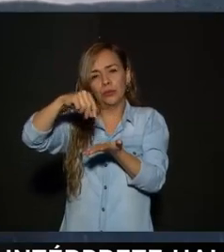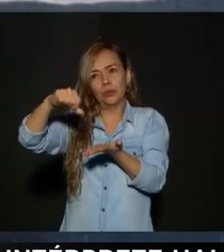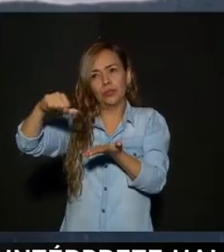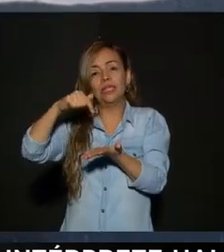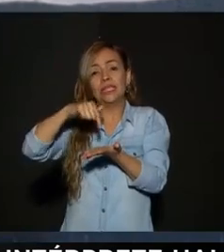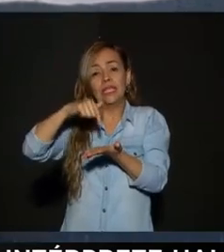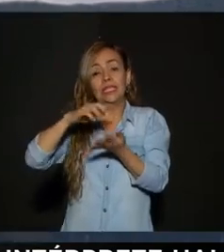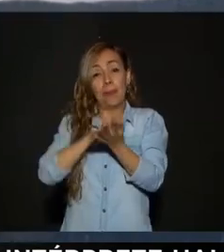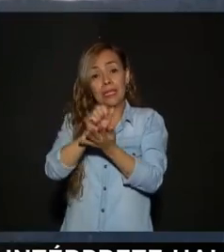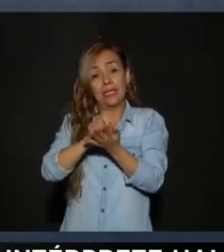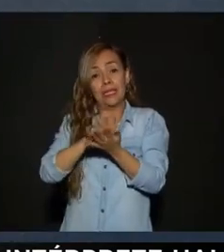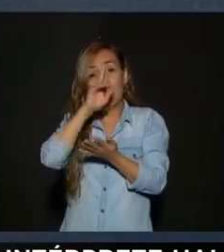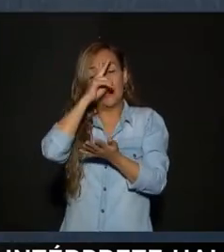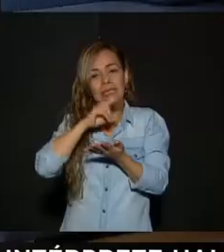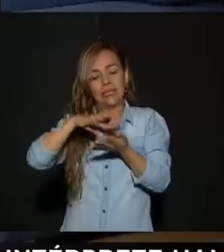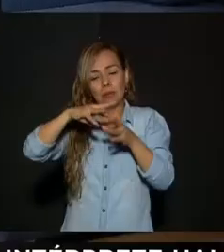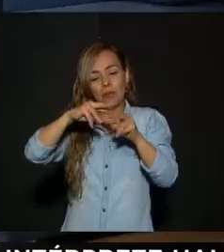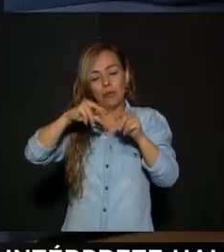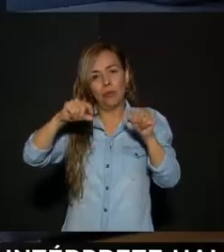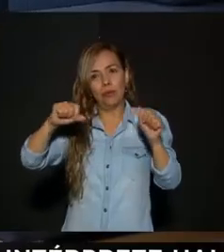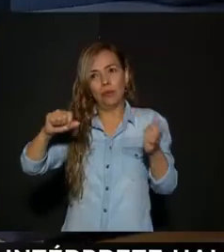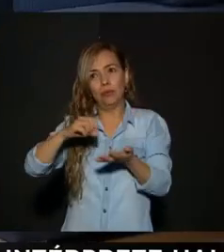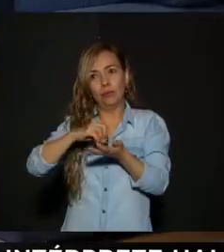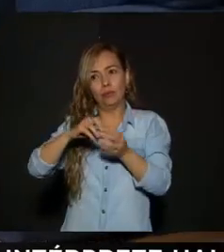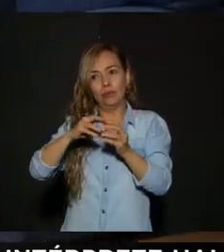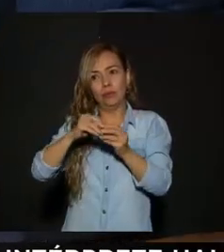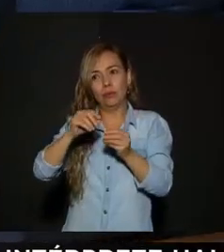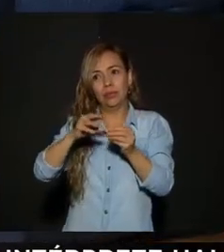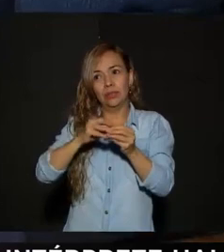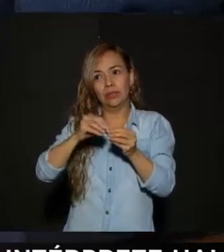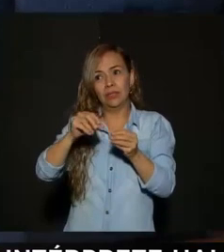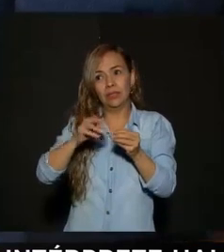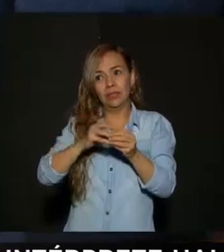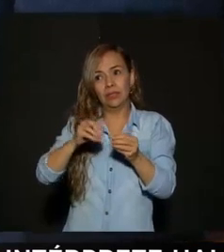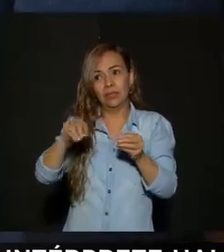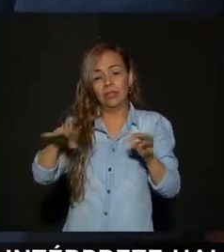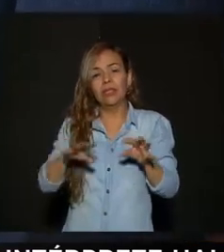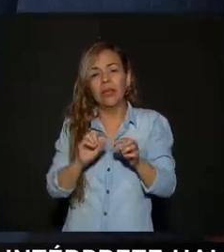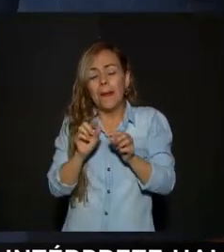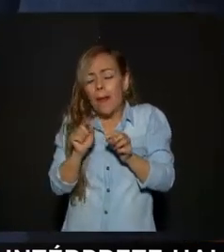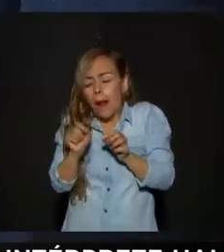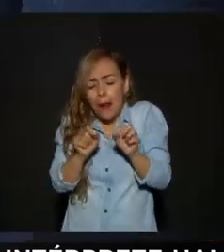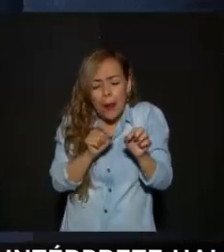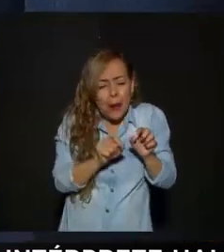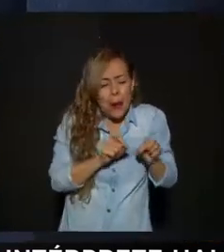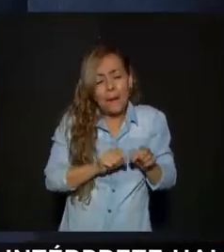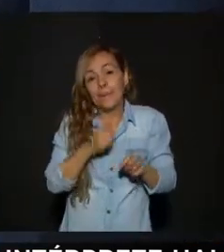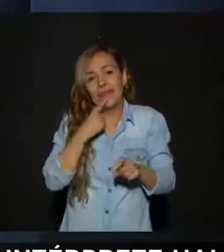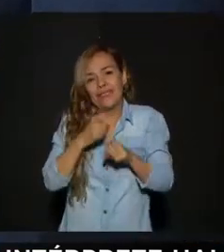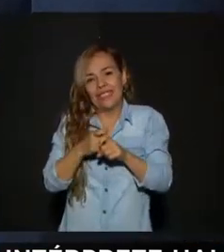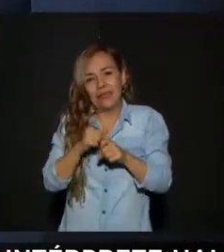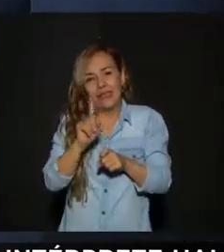que esta plastilina la vamos a convertir en polvo. En polvo, pero no tan pequeño, porque